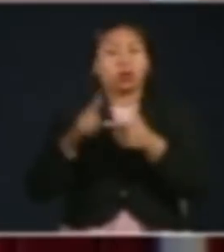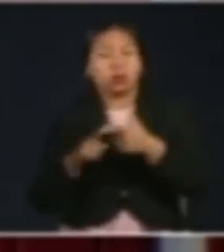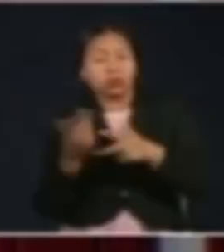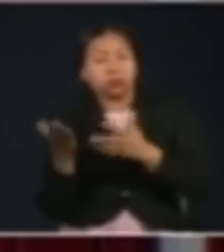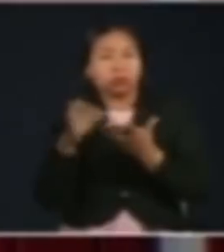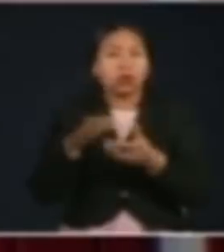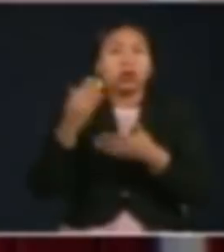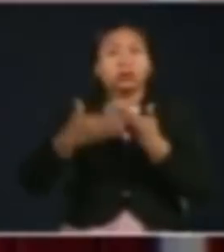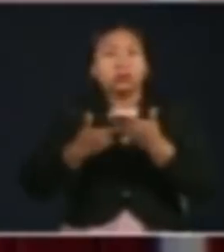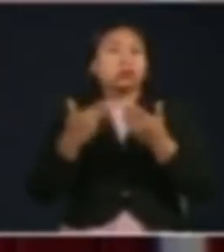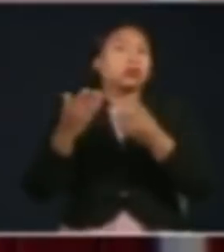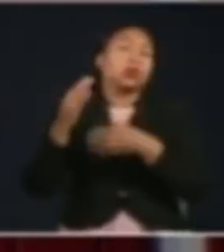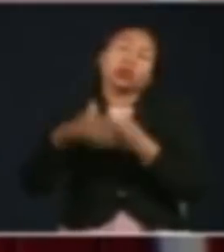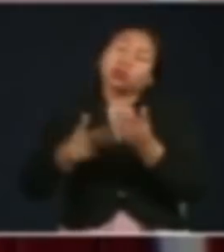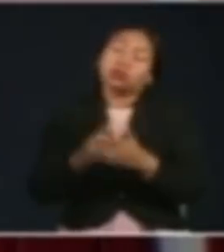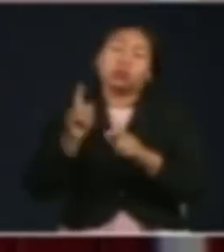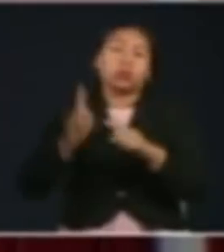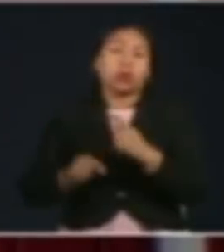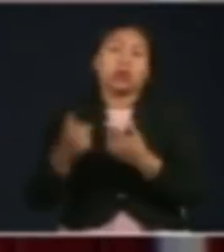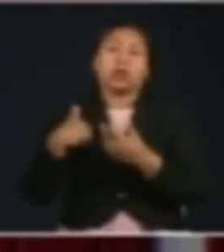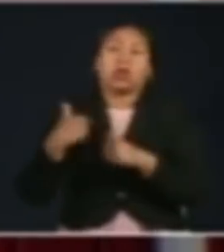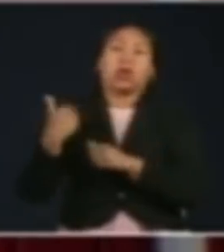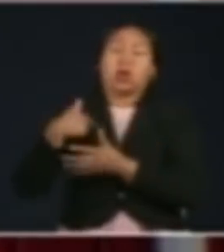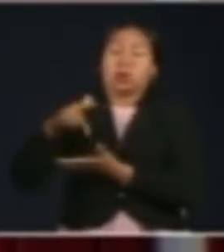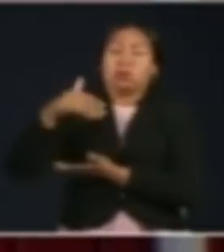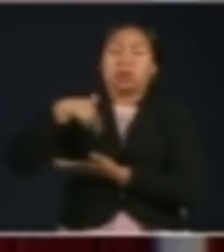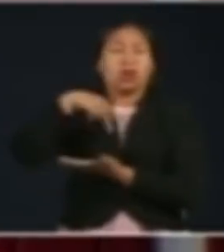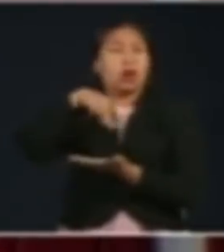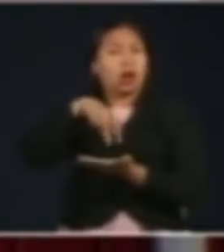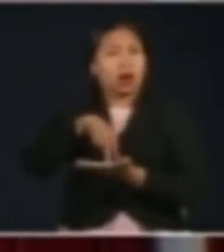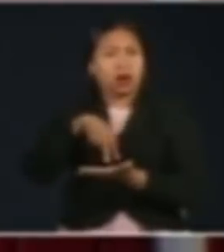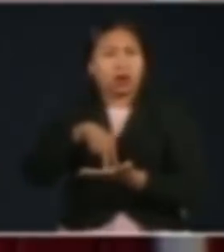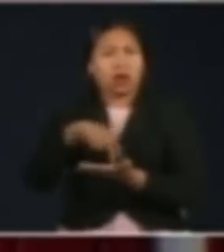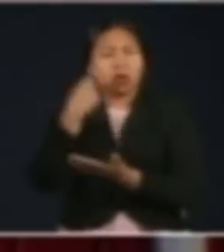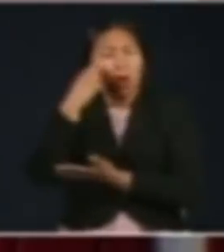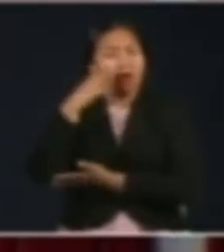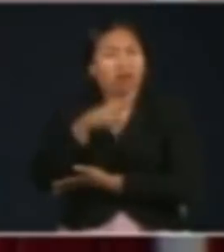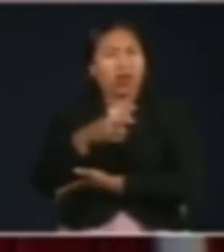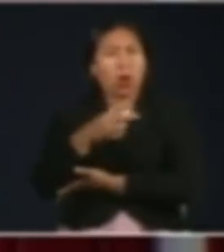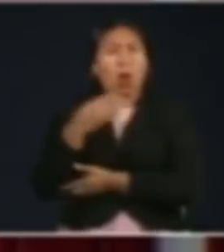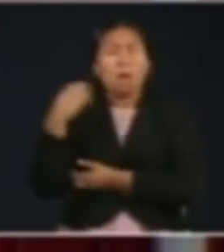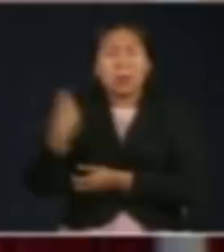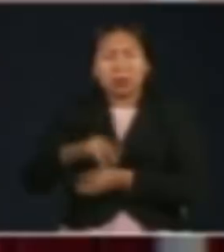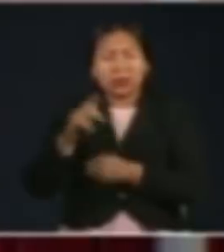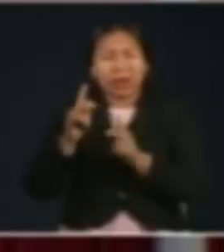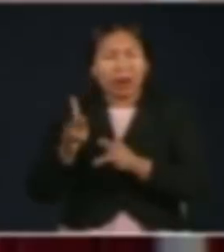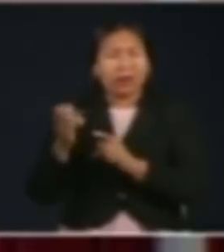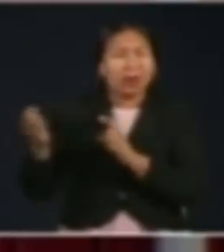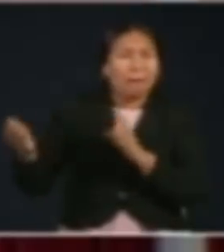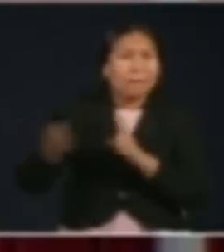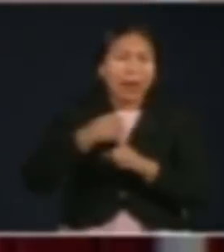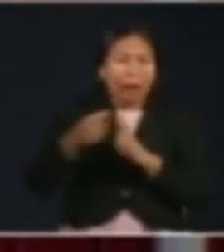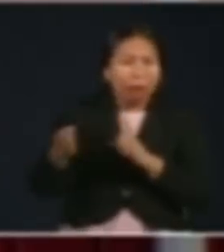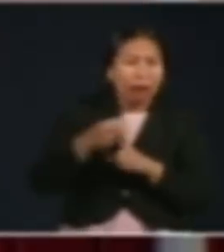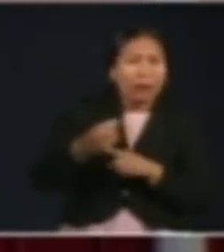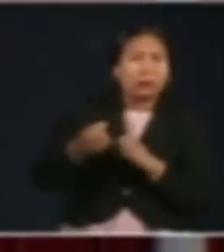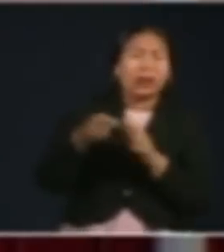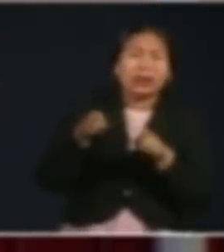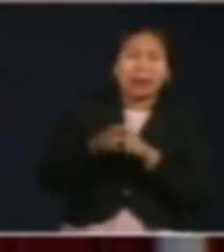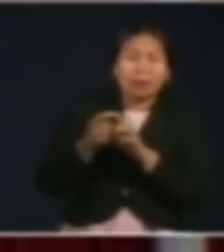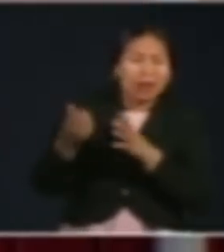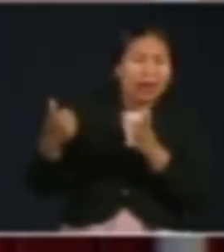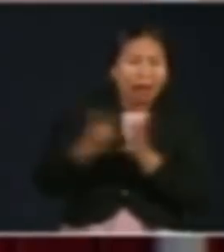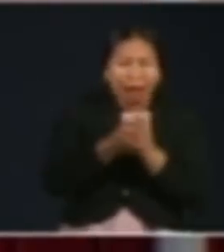no tendría cara para venir aquí a pararme cuando yo veo que hay femicidios y asesinatos